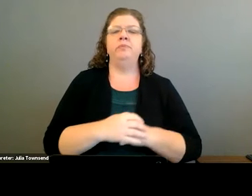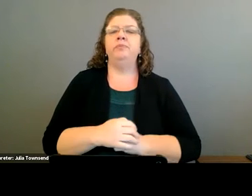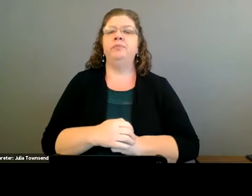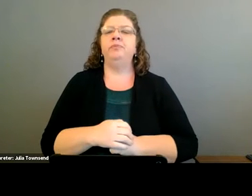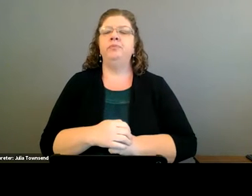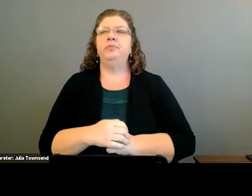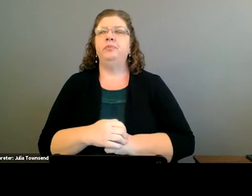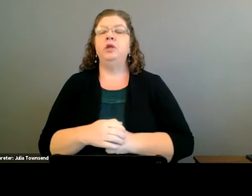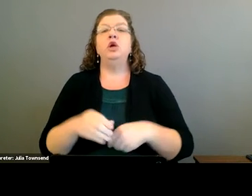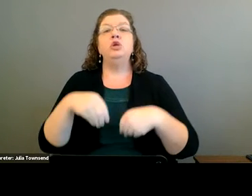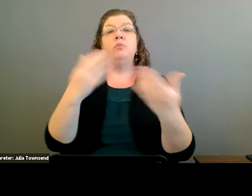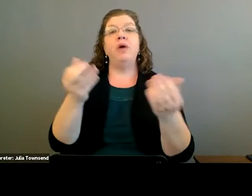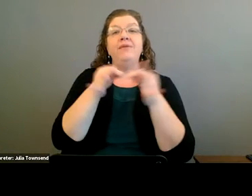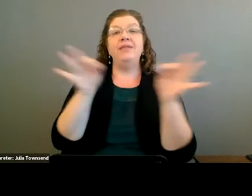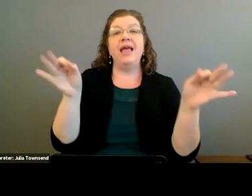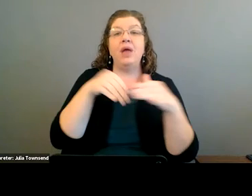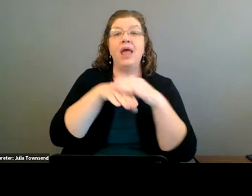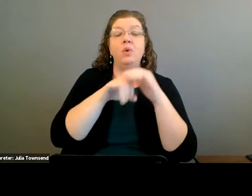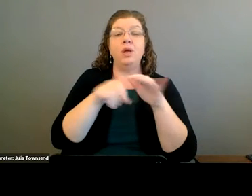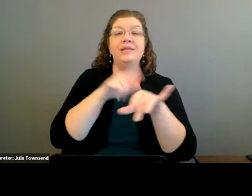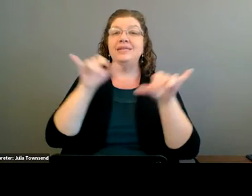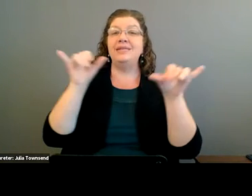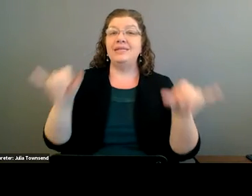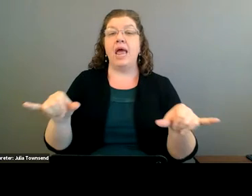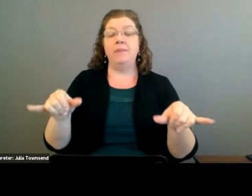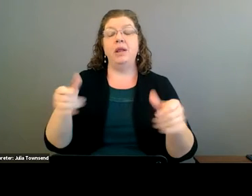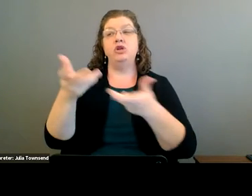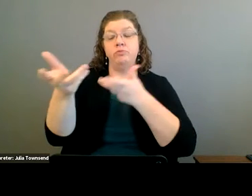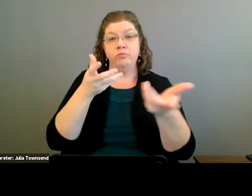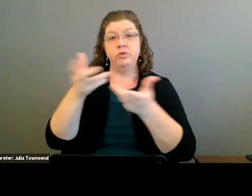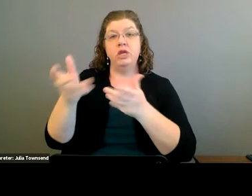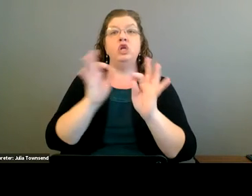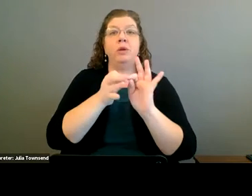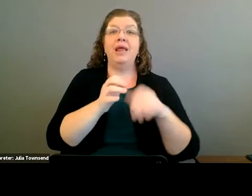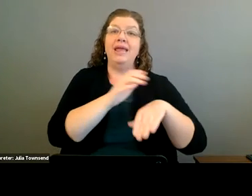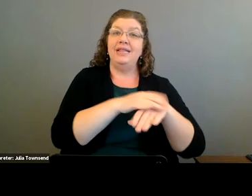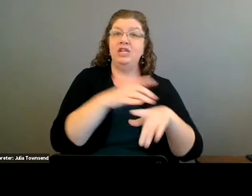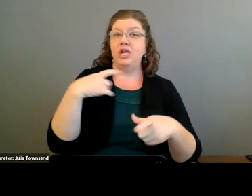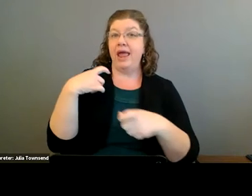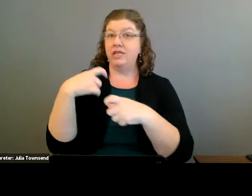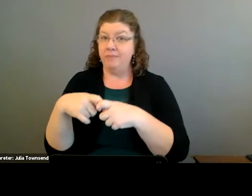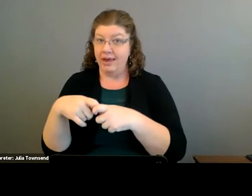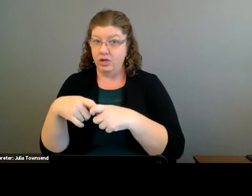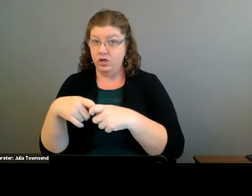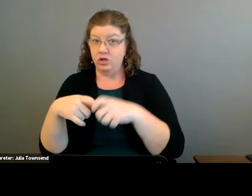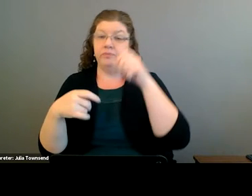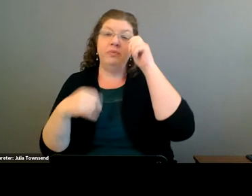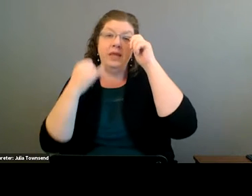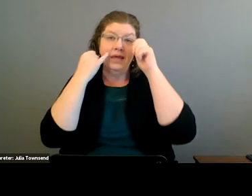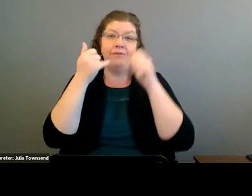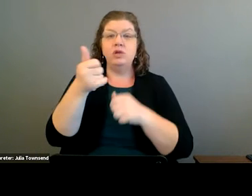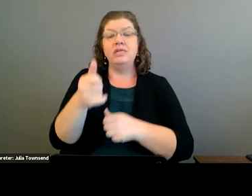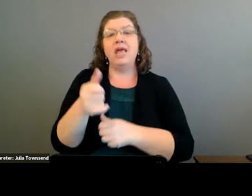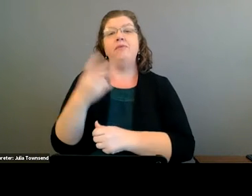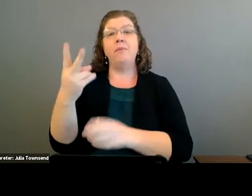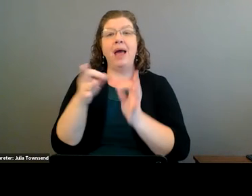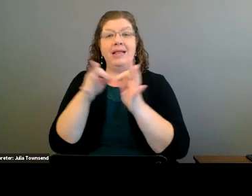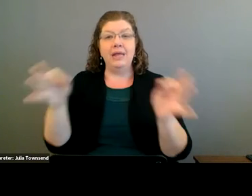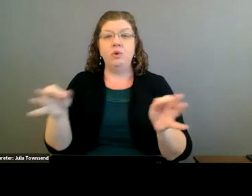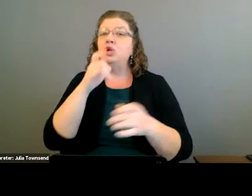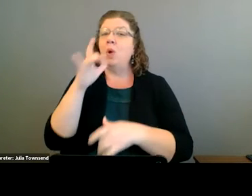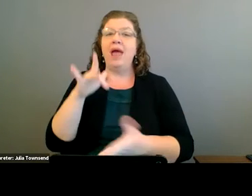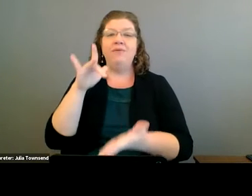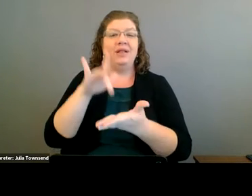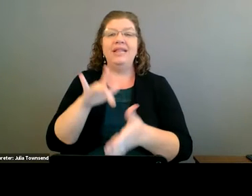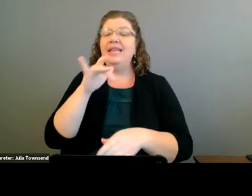A efecto de proporcionar acceso lingüístico, contaremos con interpretación simultánea bidireccional en inglés y en español. Si usted es bilingüe, no